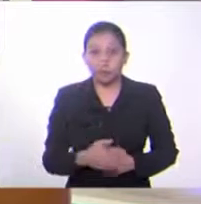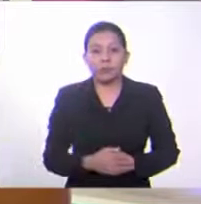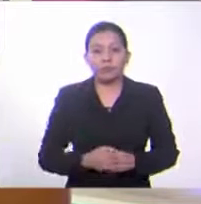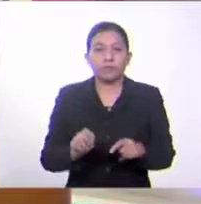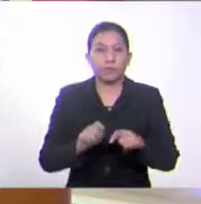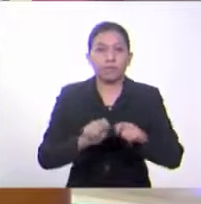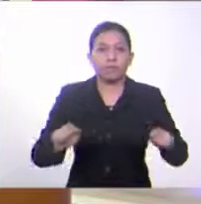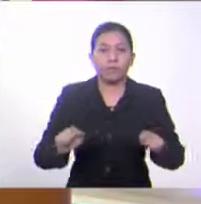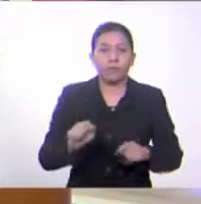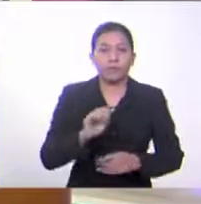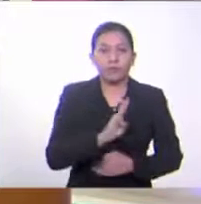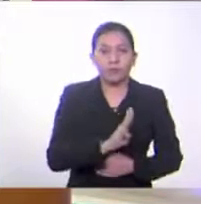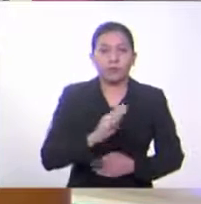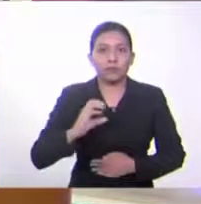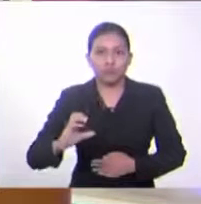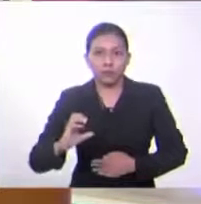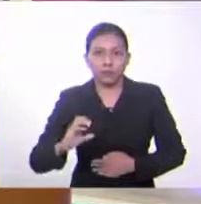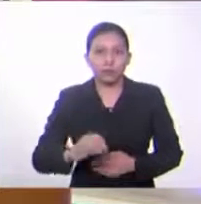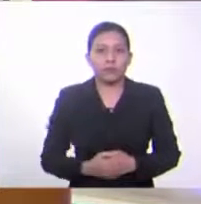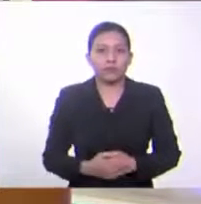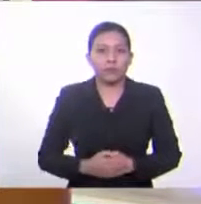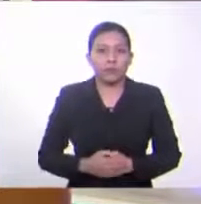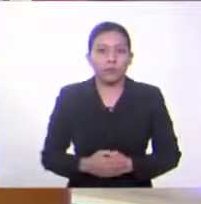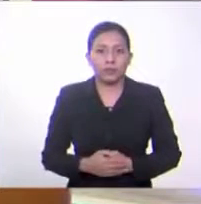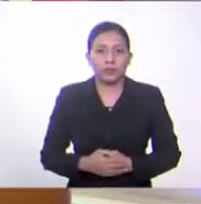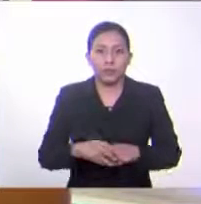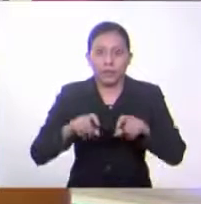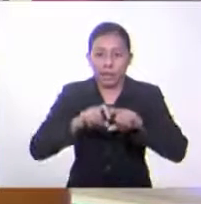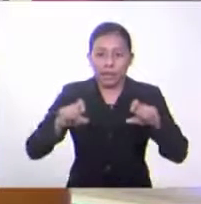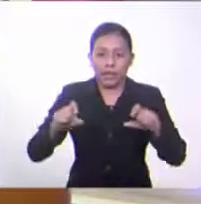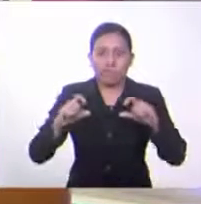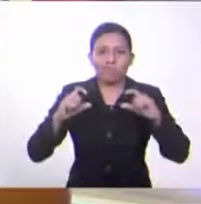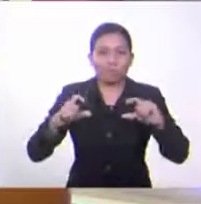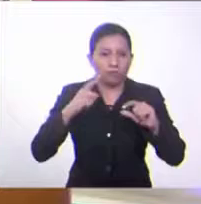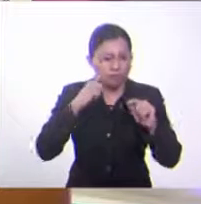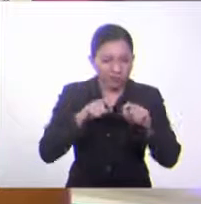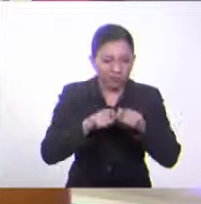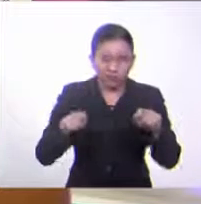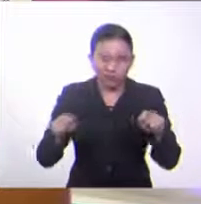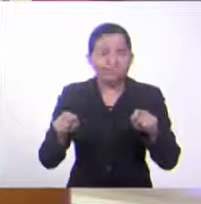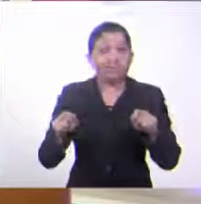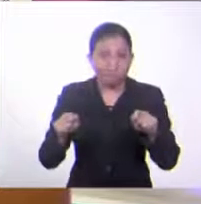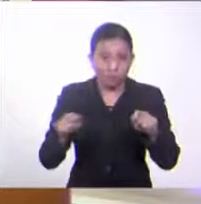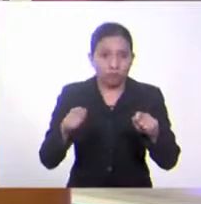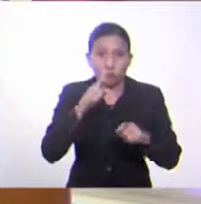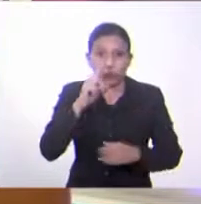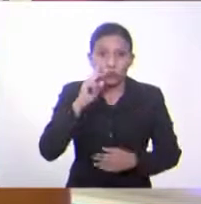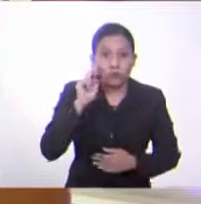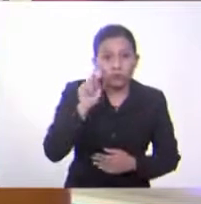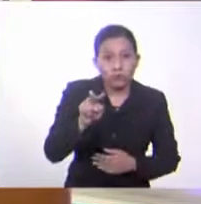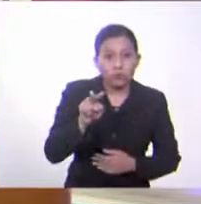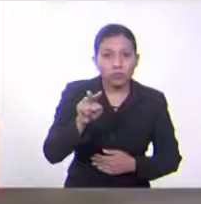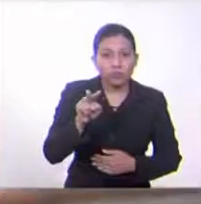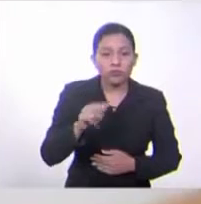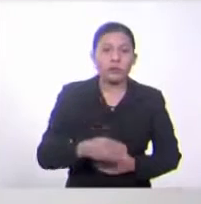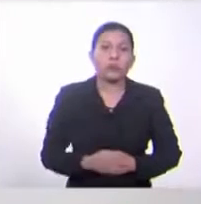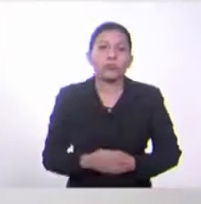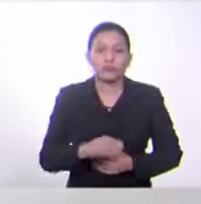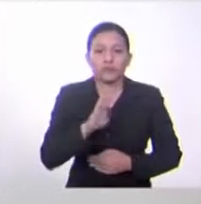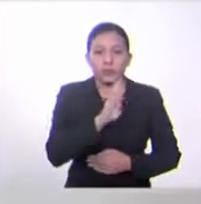BC. ¿Sí? Y luego, si observas, la longitud de BC